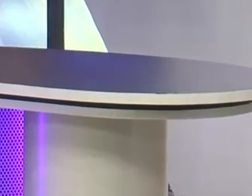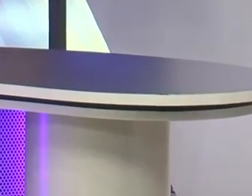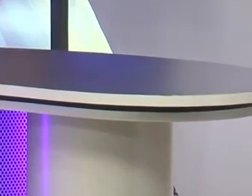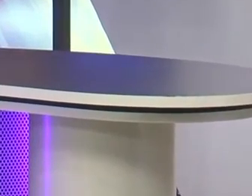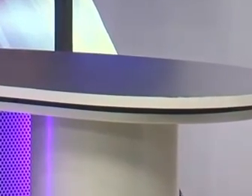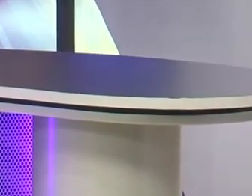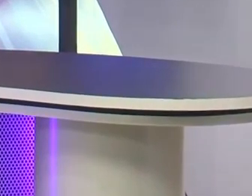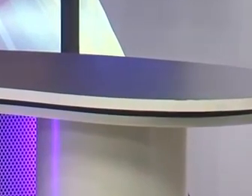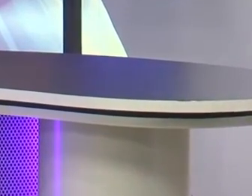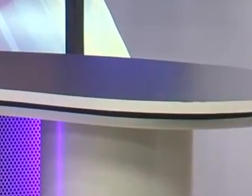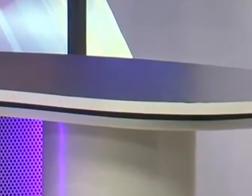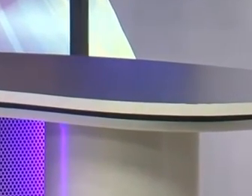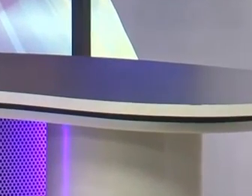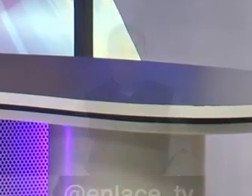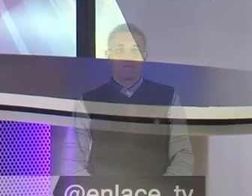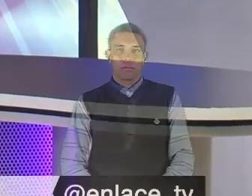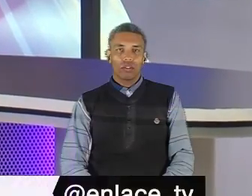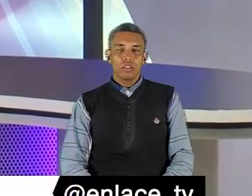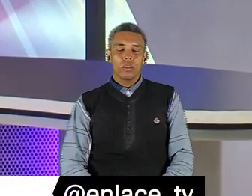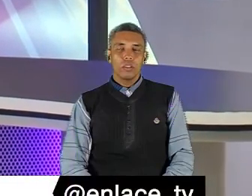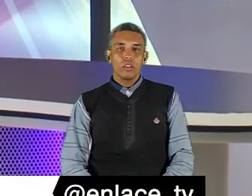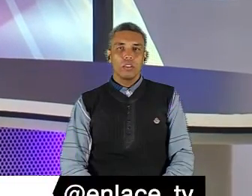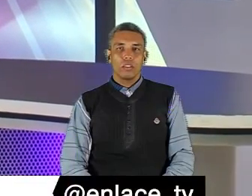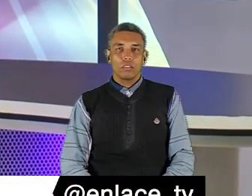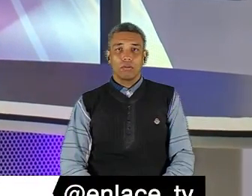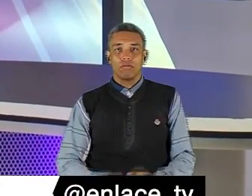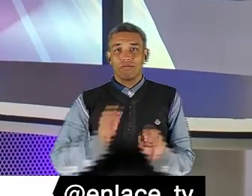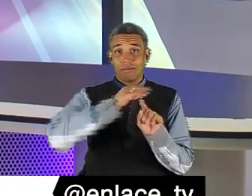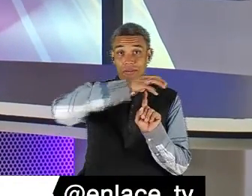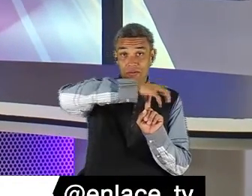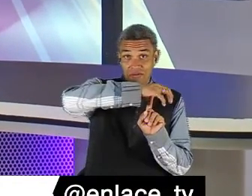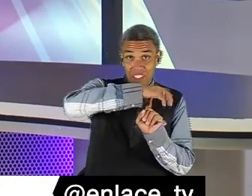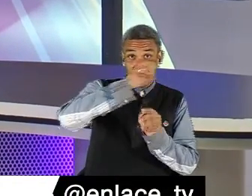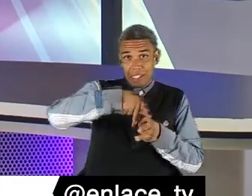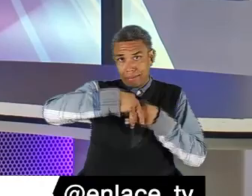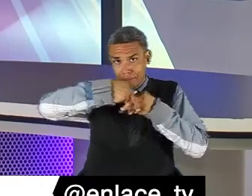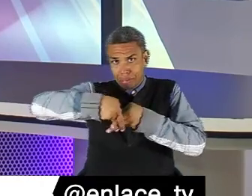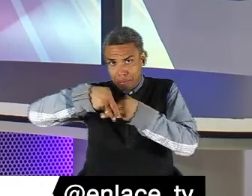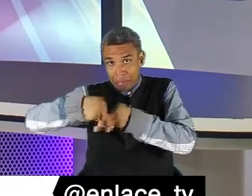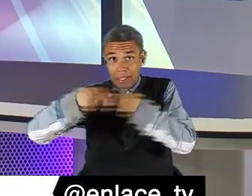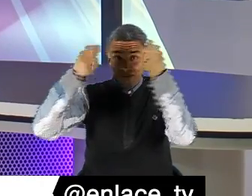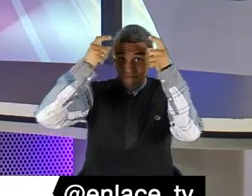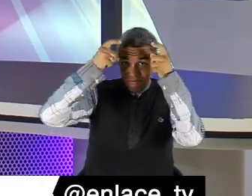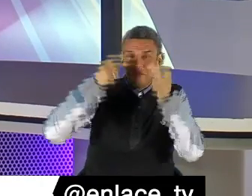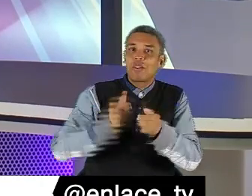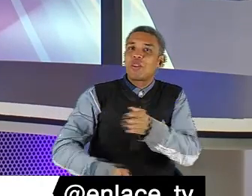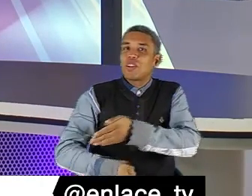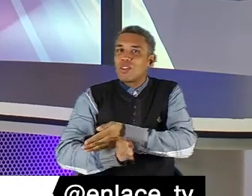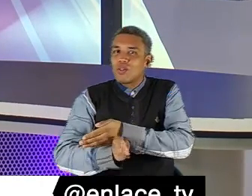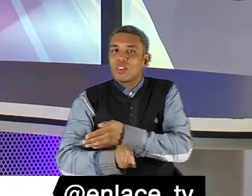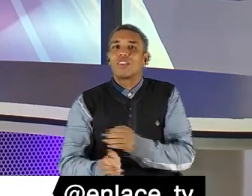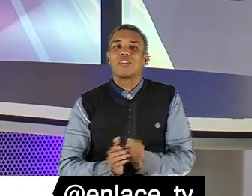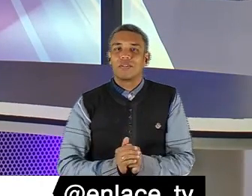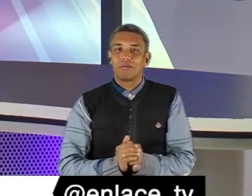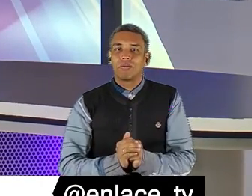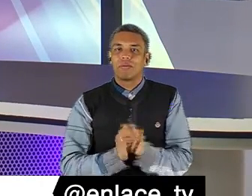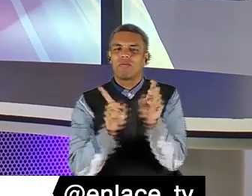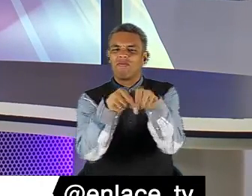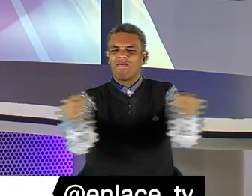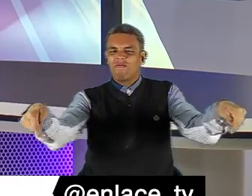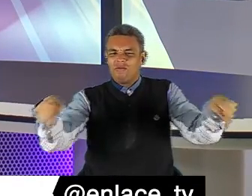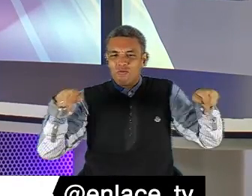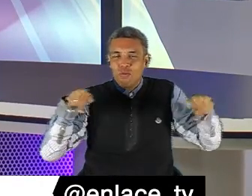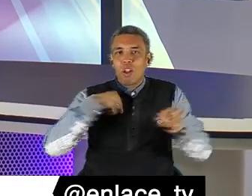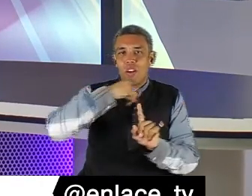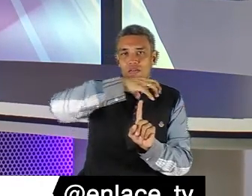Continuamos con más información en Enlace Noticias. Avanza la Feria Ganadera en su realización que tiene lugar en Expo Eventos. Allí se encuentra nuestro